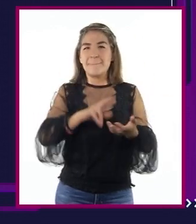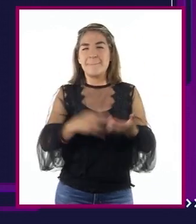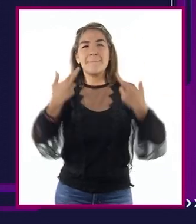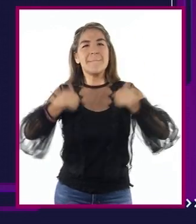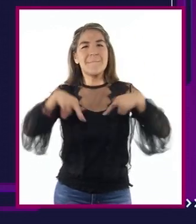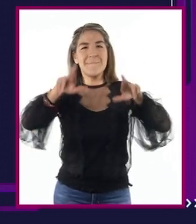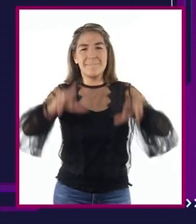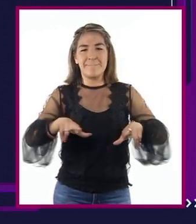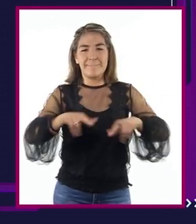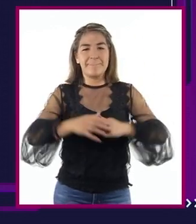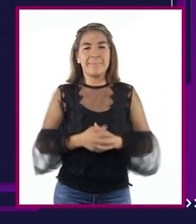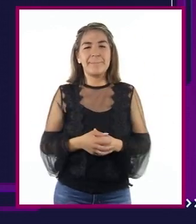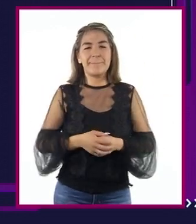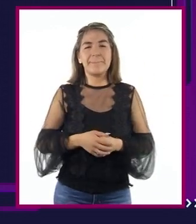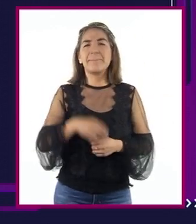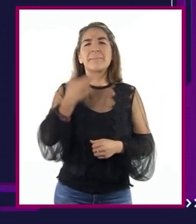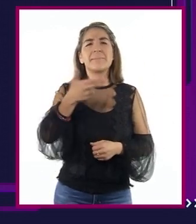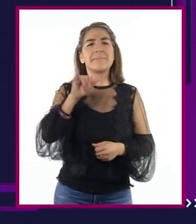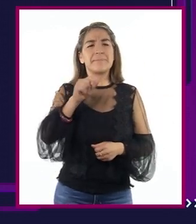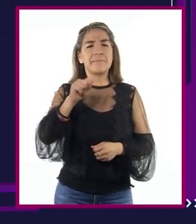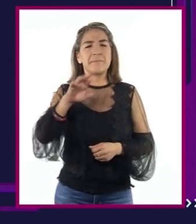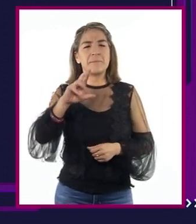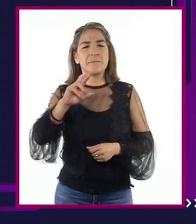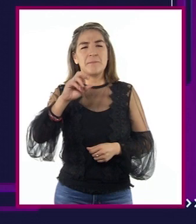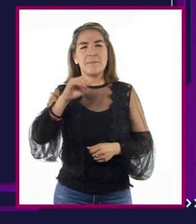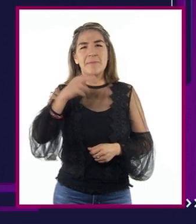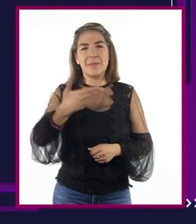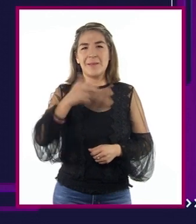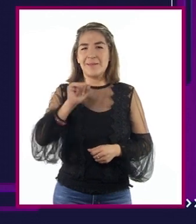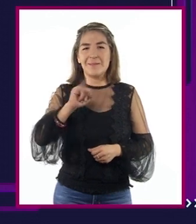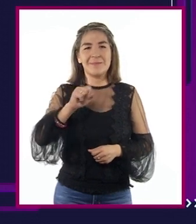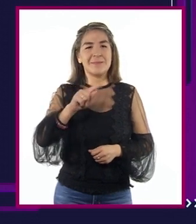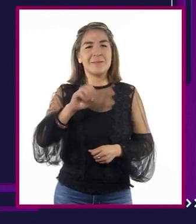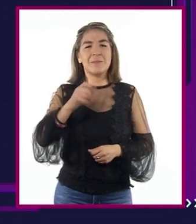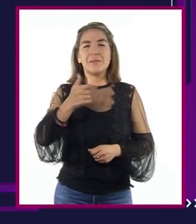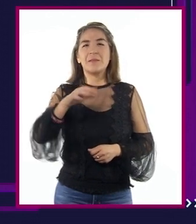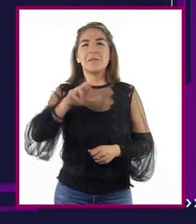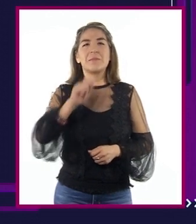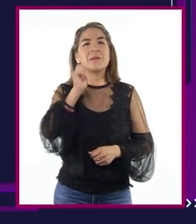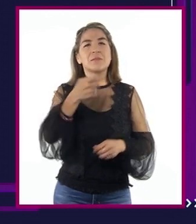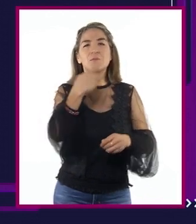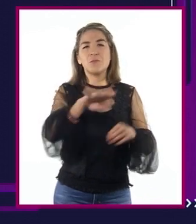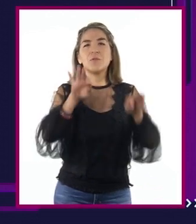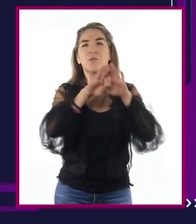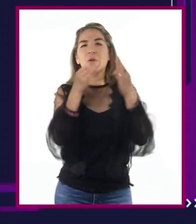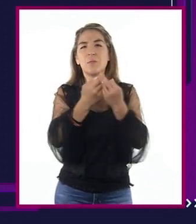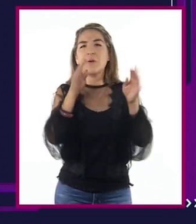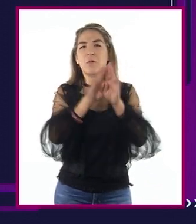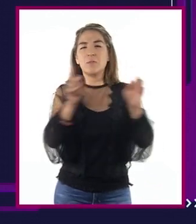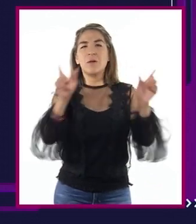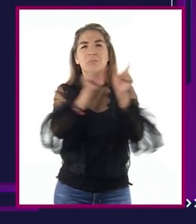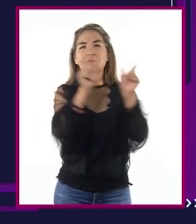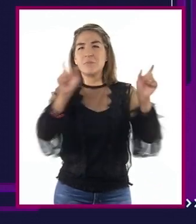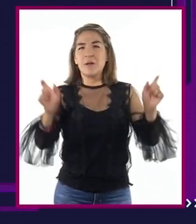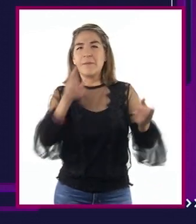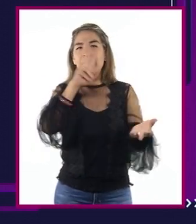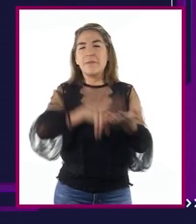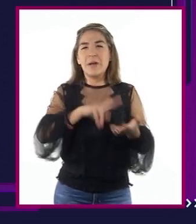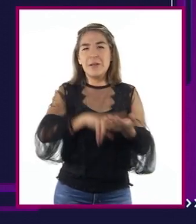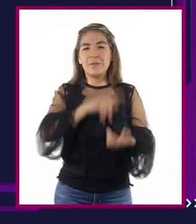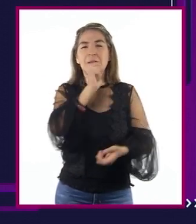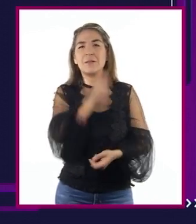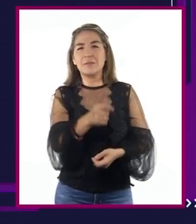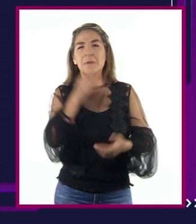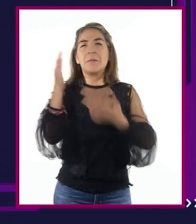representados. Un histograma nos permite ver cómo se distribuyen los valores de la variable